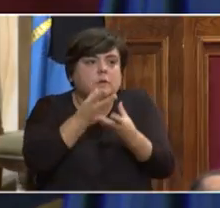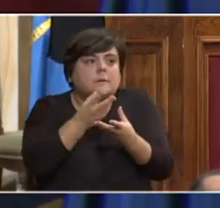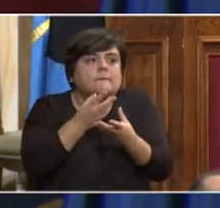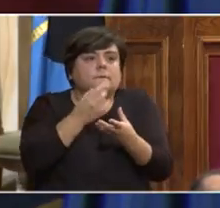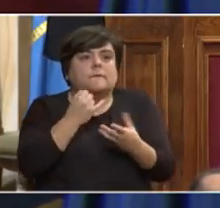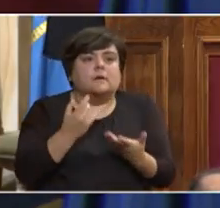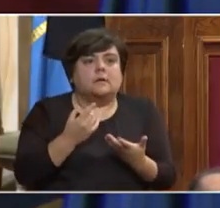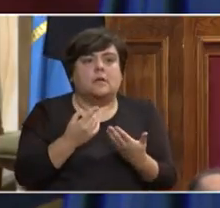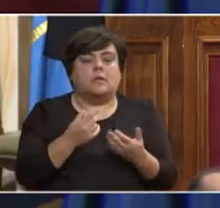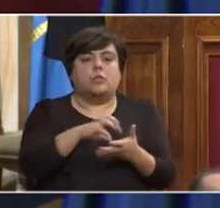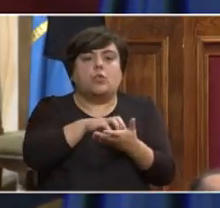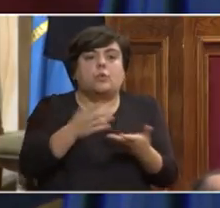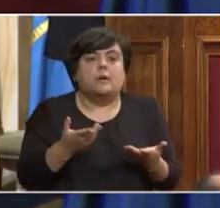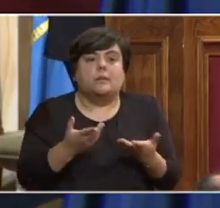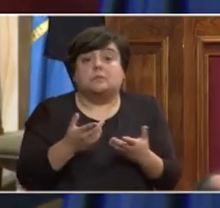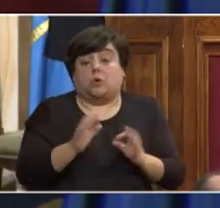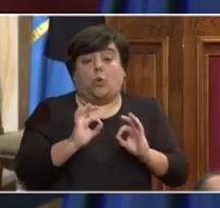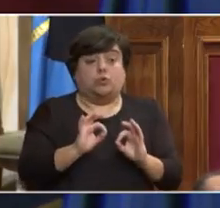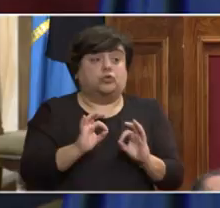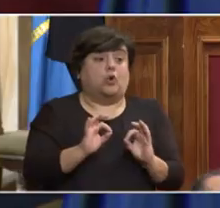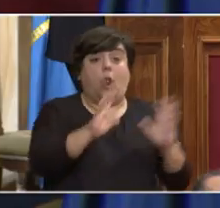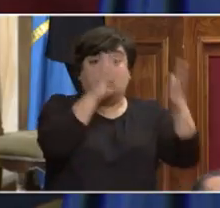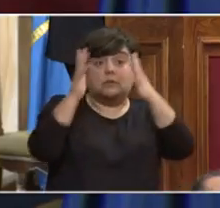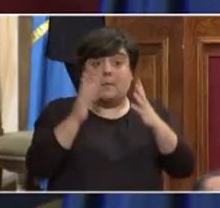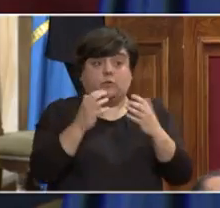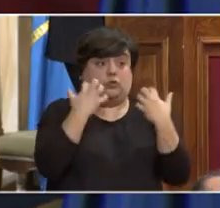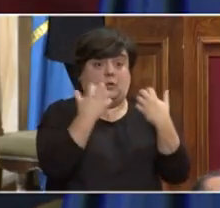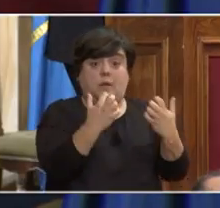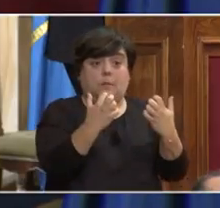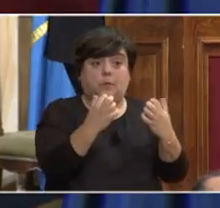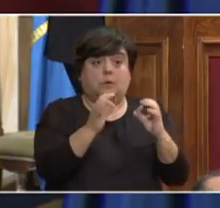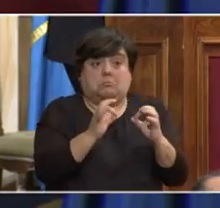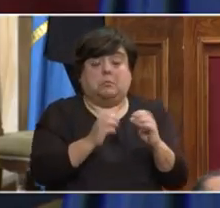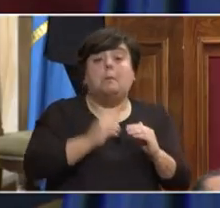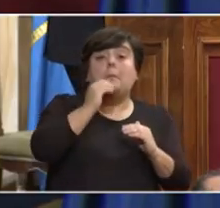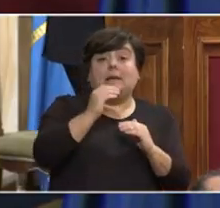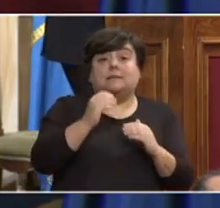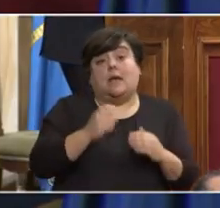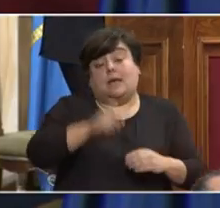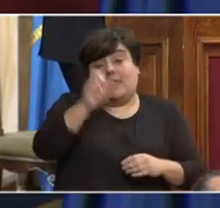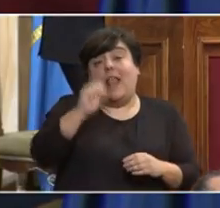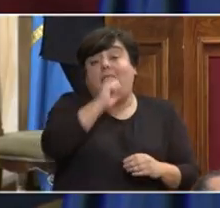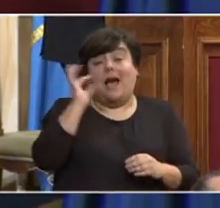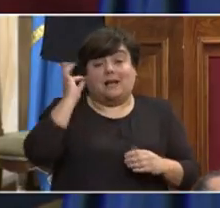de la orquesta, probablemente los aplausos habrían sido tan abundantes como el físico de la soprano.